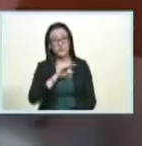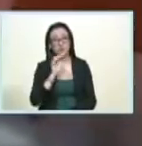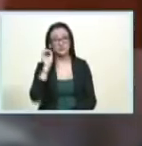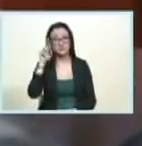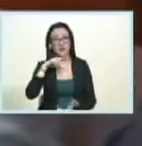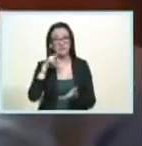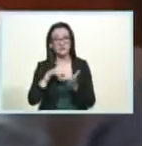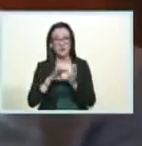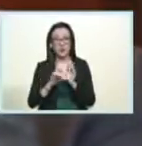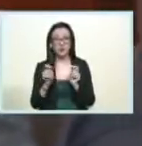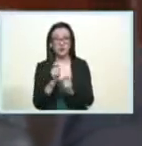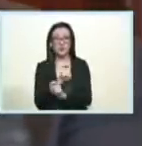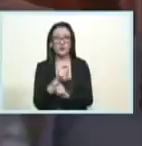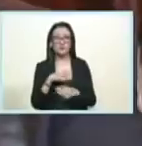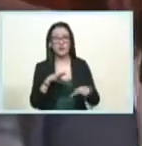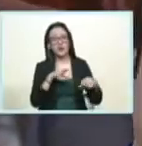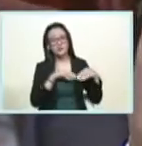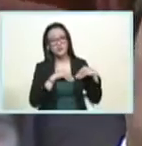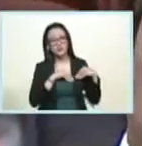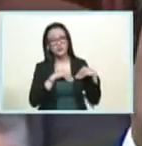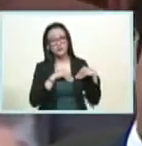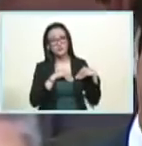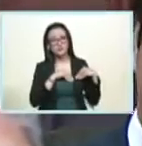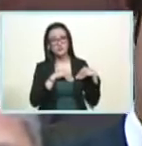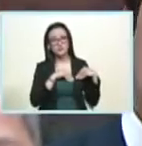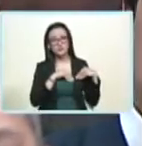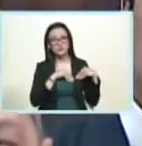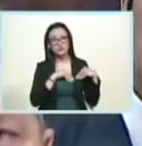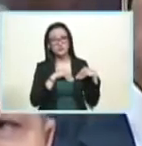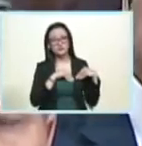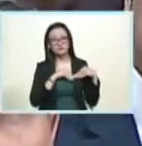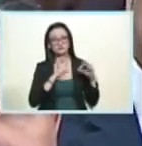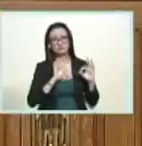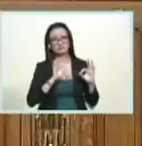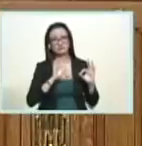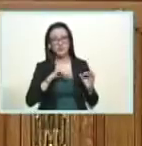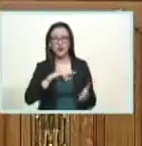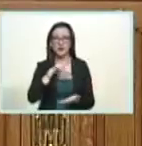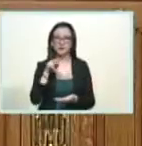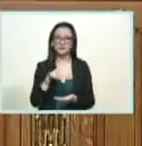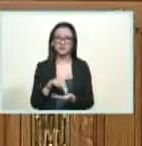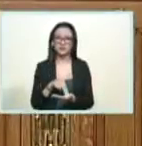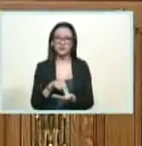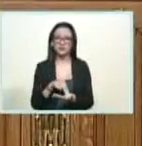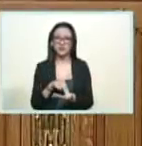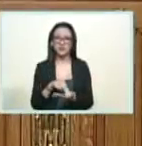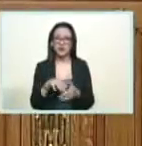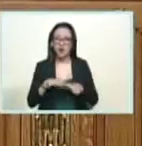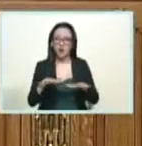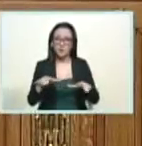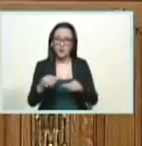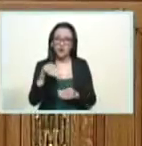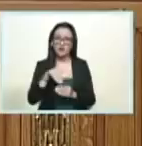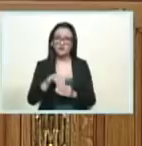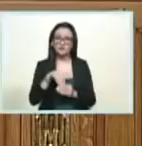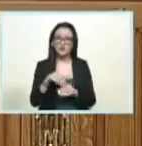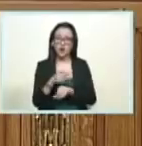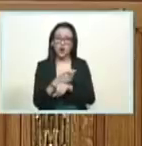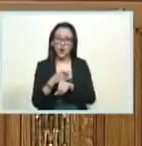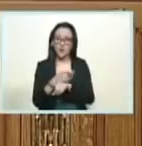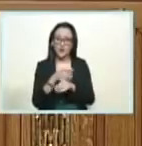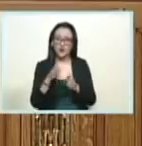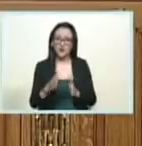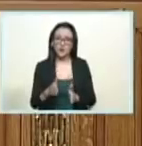Constituyente la que asume la iniciativa nacional para convocar las elecciones de